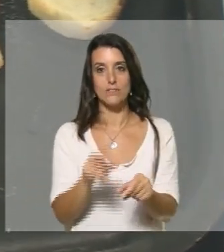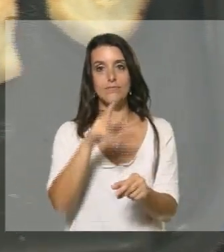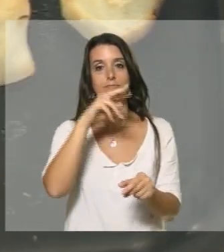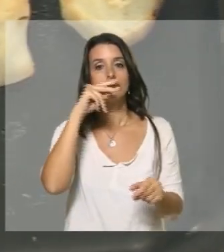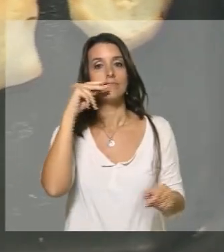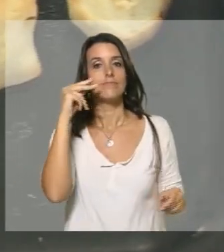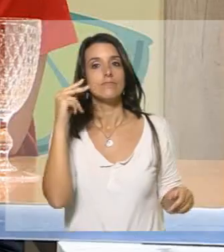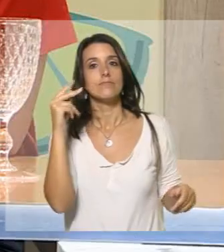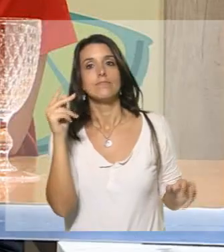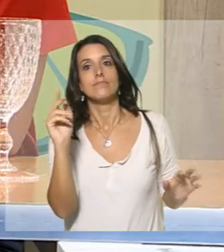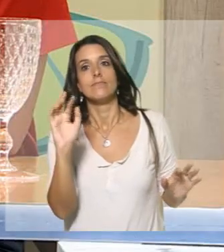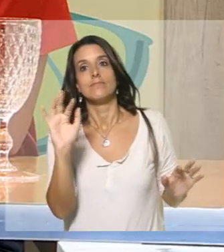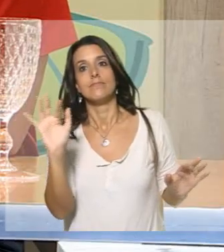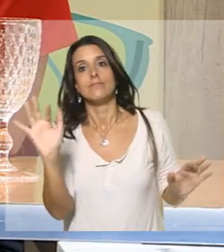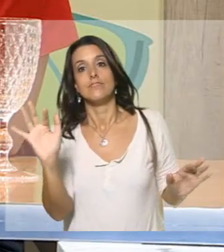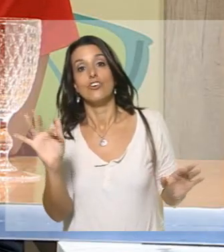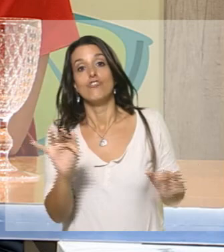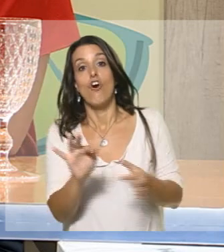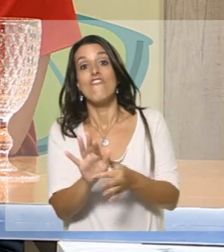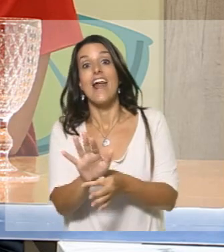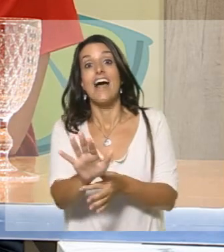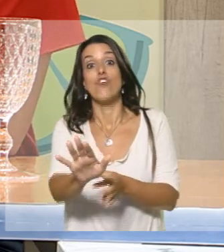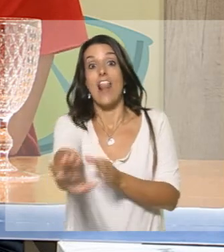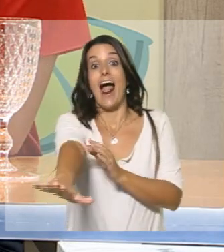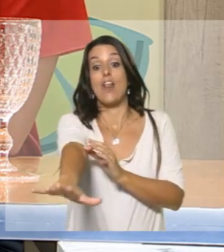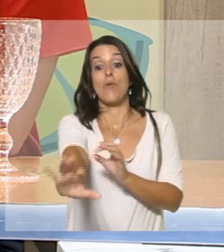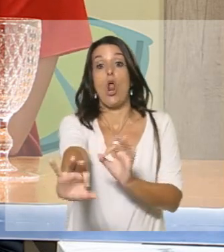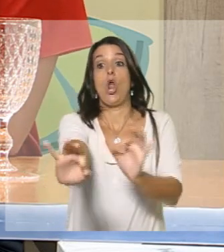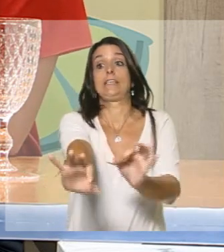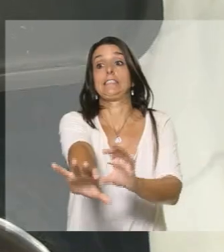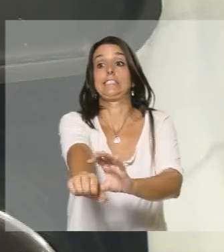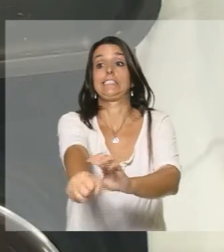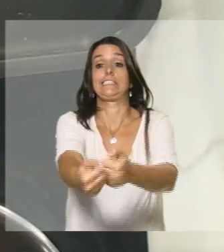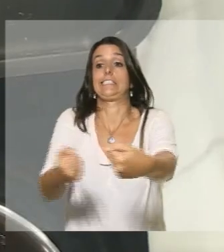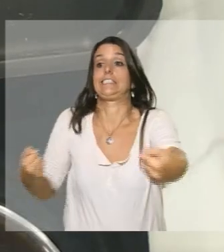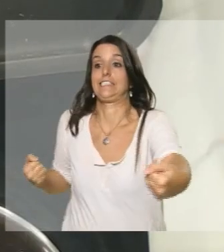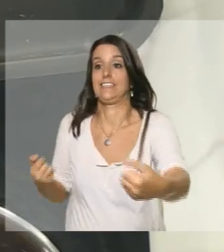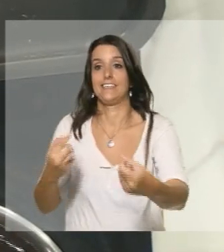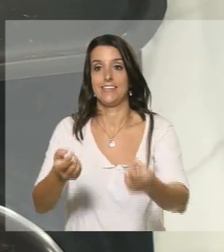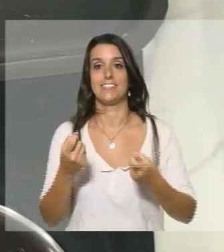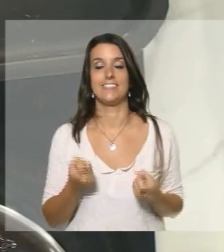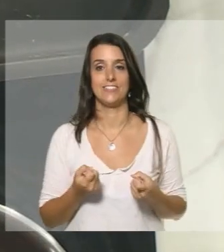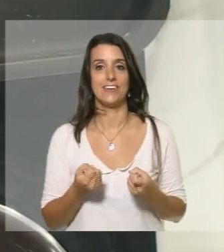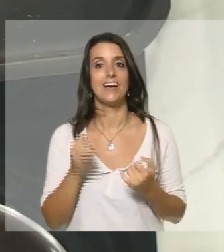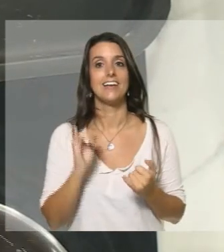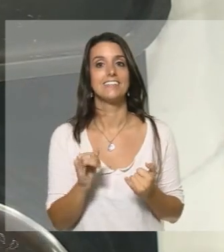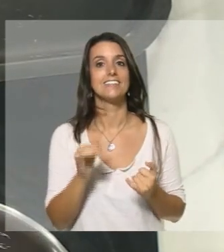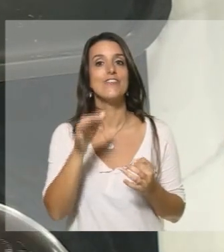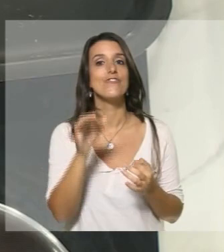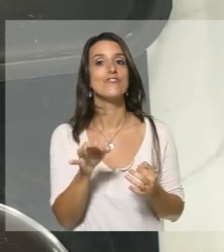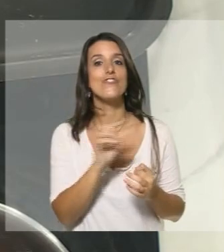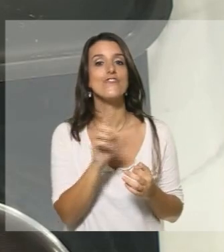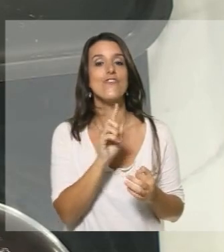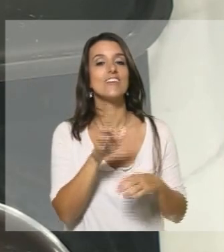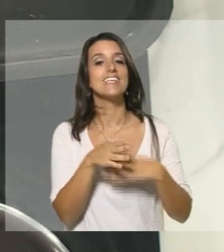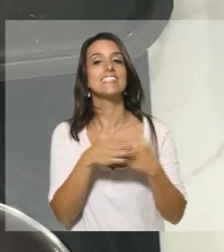por favor. Tengo brazo largo, pero hasta ahí no llego. Ellos no. Dicen que es para el espejo, pero era para alejar los buches. Sí, tienen miedo porque les queda estoy más segura. Cerca. No, es porque